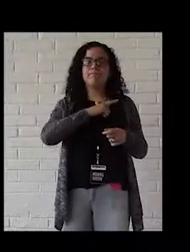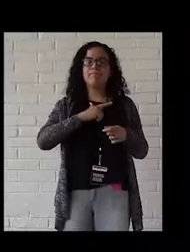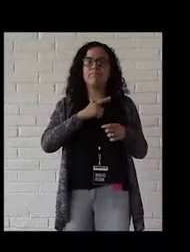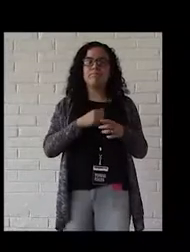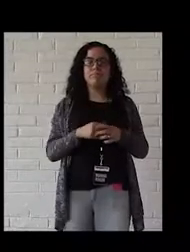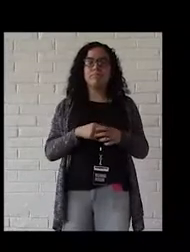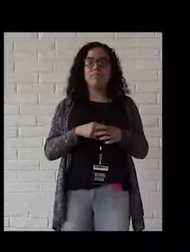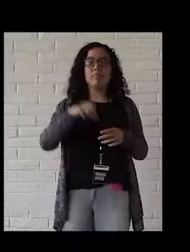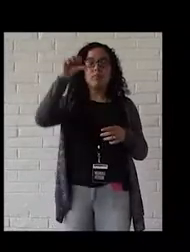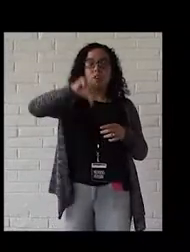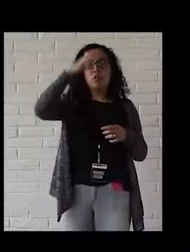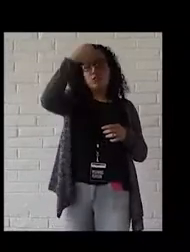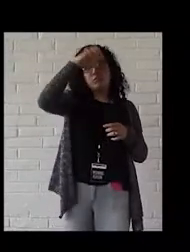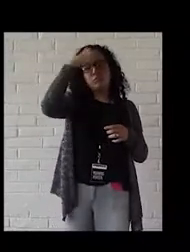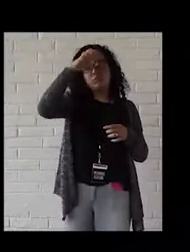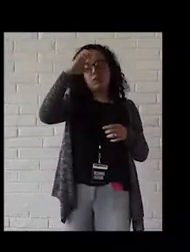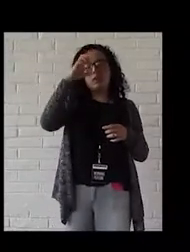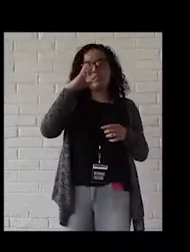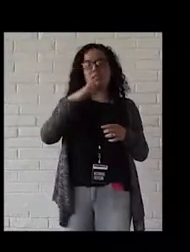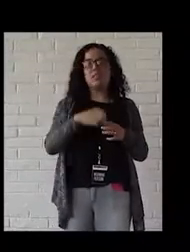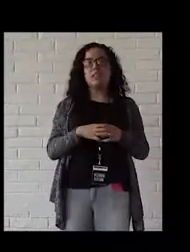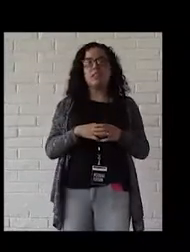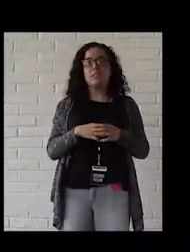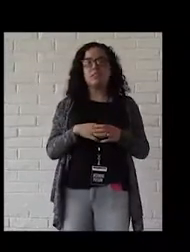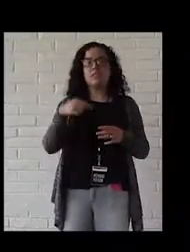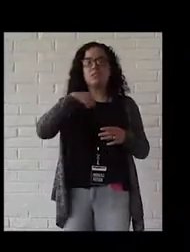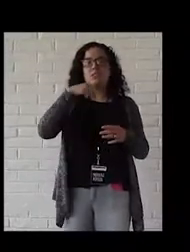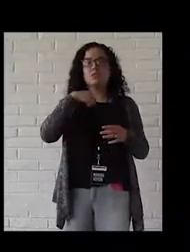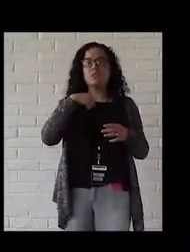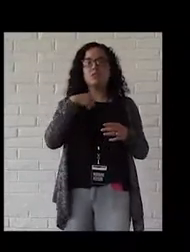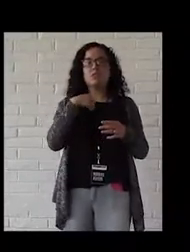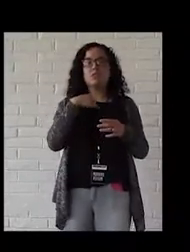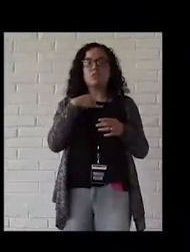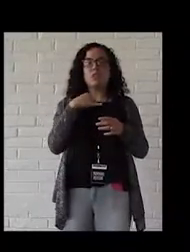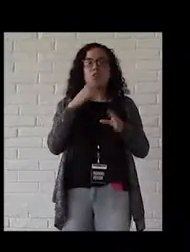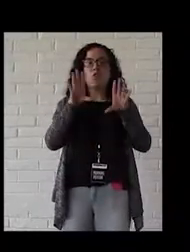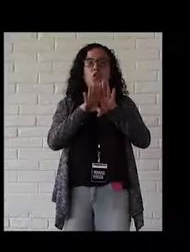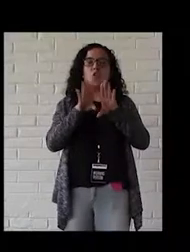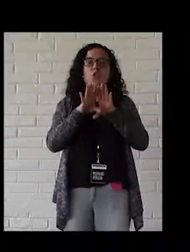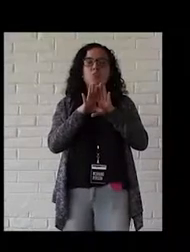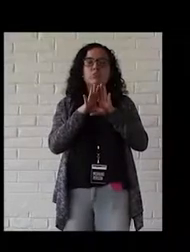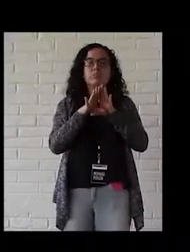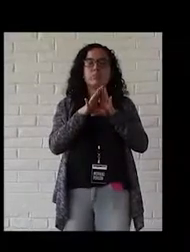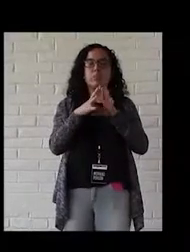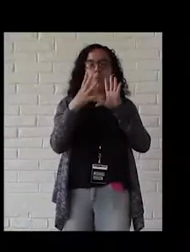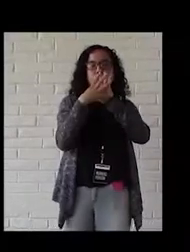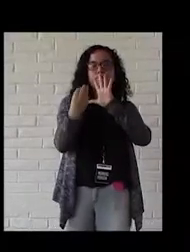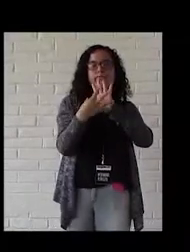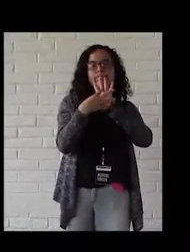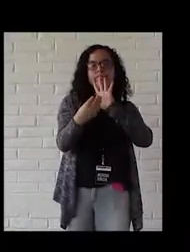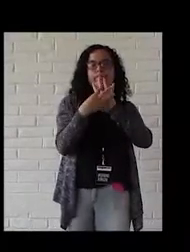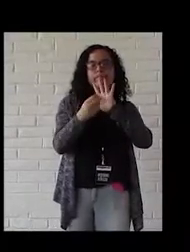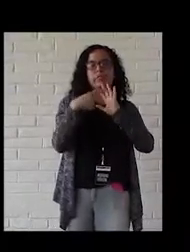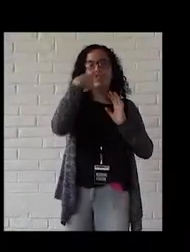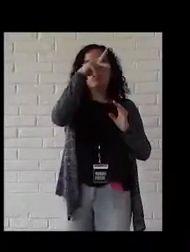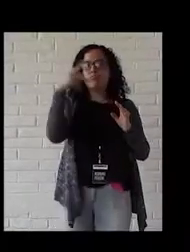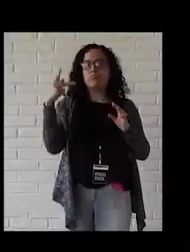de hoy, a través de mi experiencia, mi visión, espero poder inspirar a alguien para que realmente empiecen a vivir su